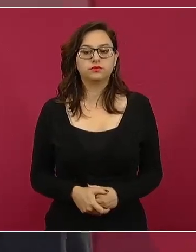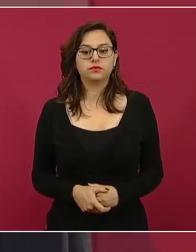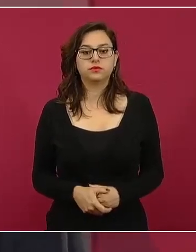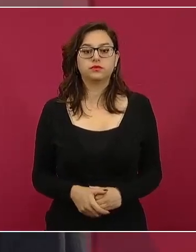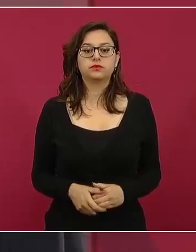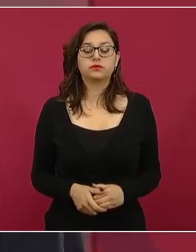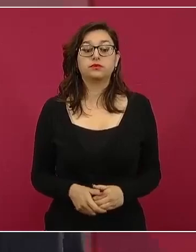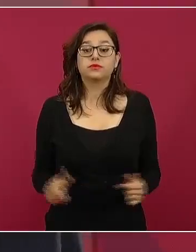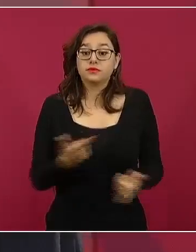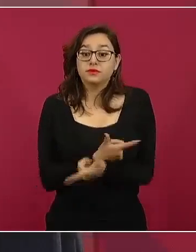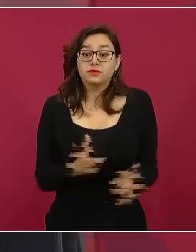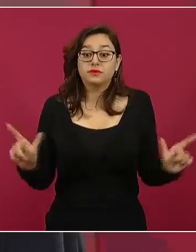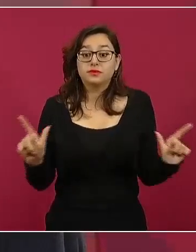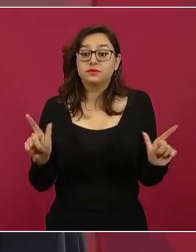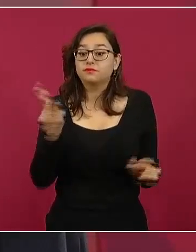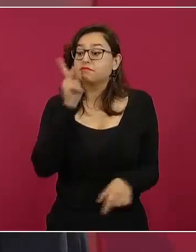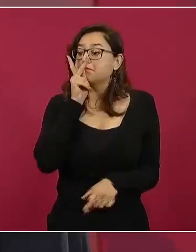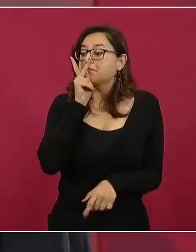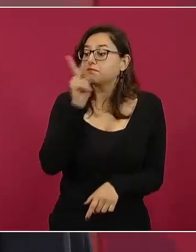Entonces,